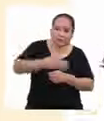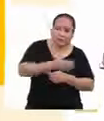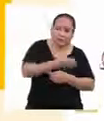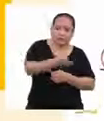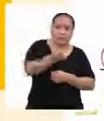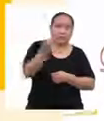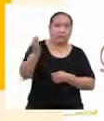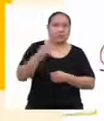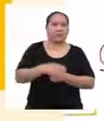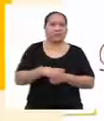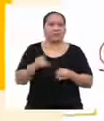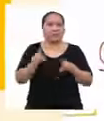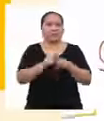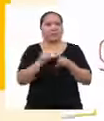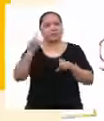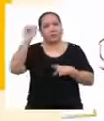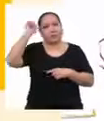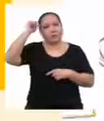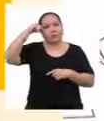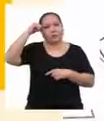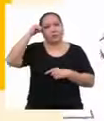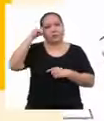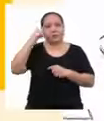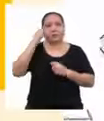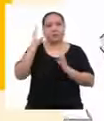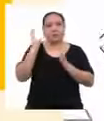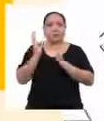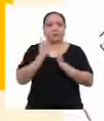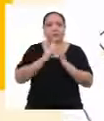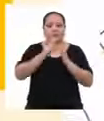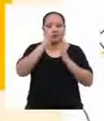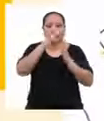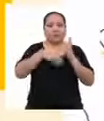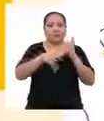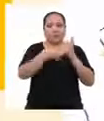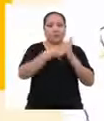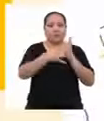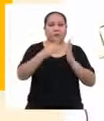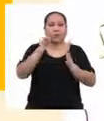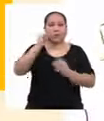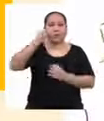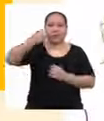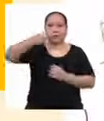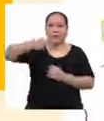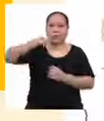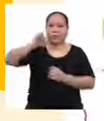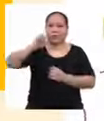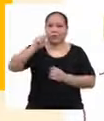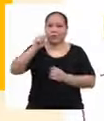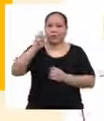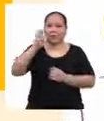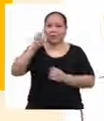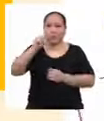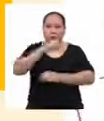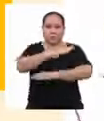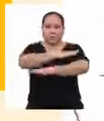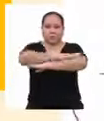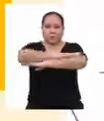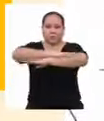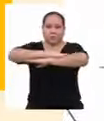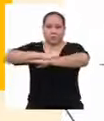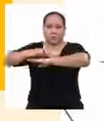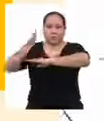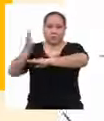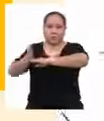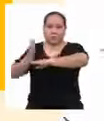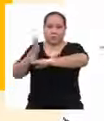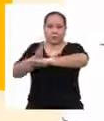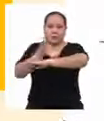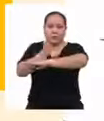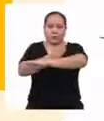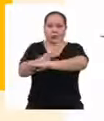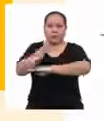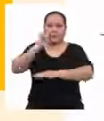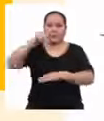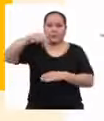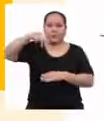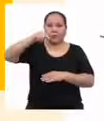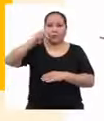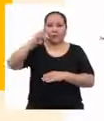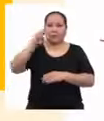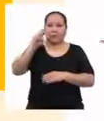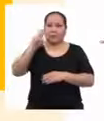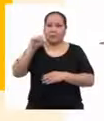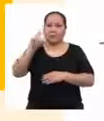También recordemos que para elaborar un histograma de frecuencias, en el eje horizontal colocamos los intervalos de clase,